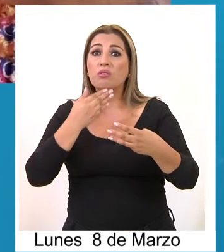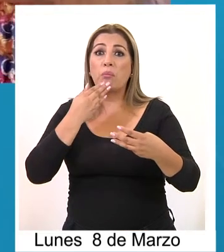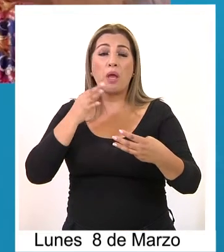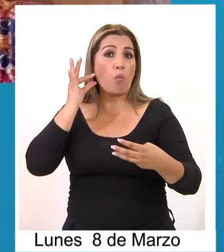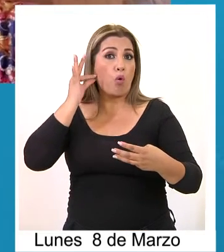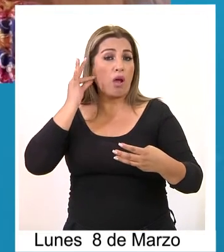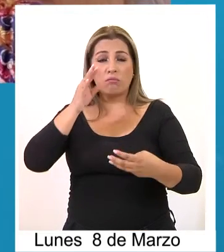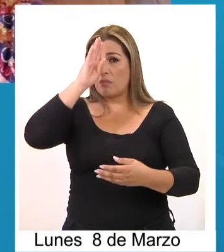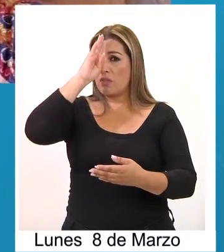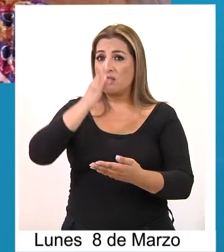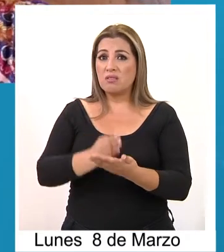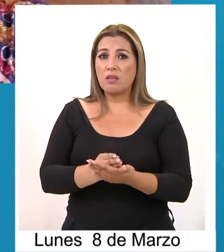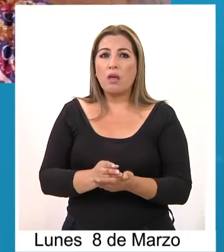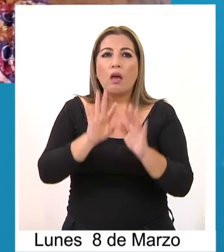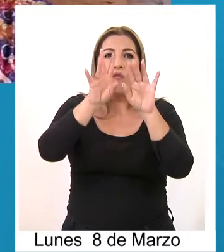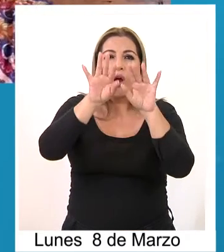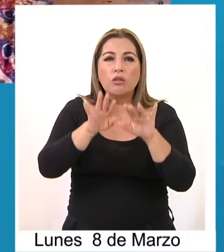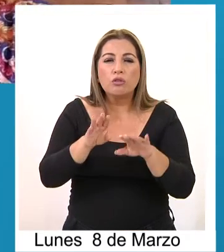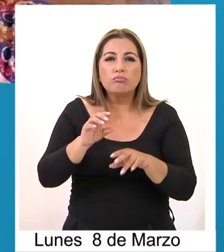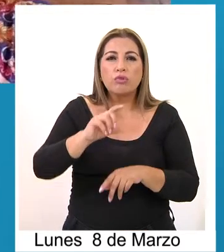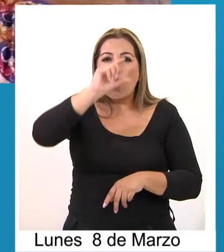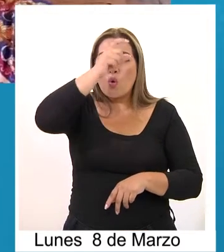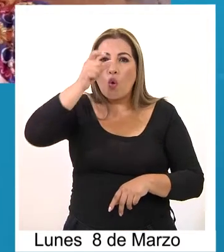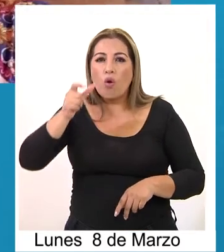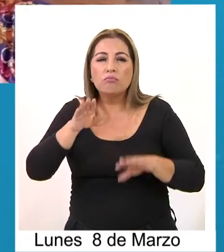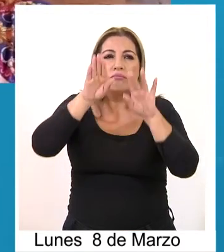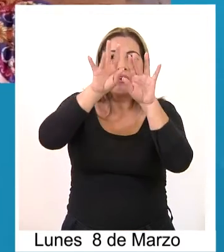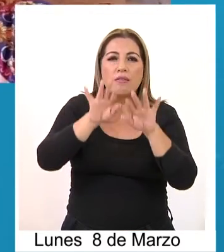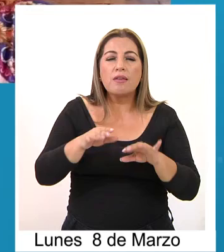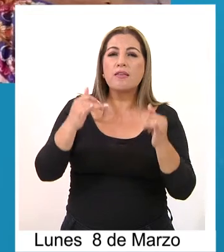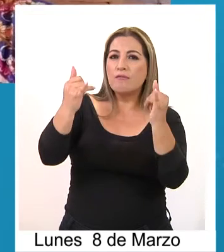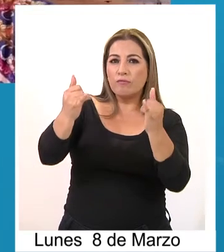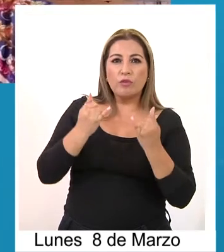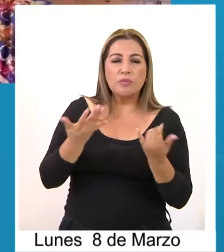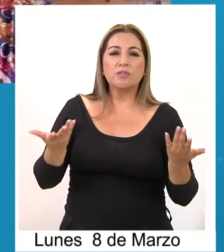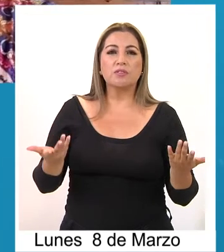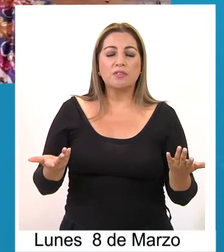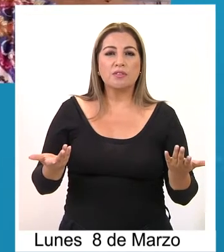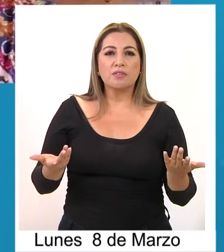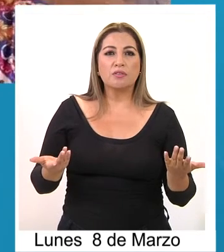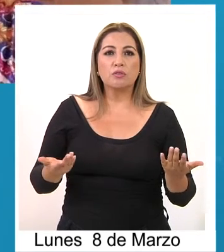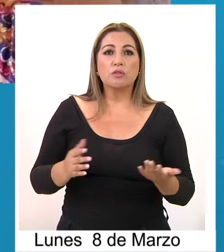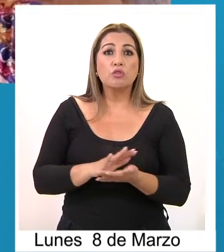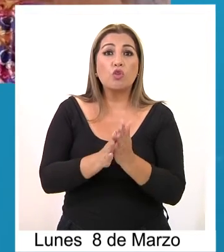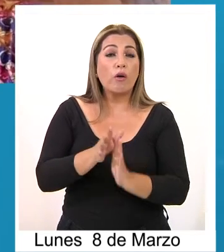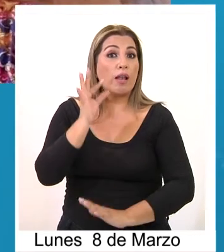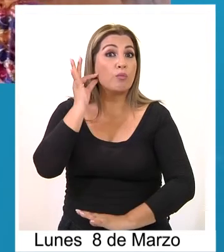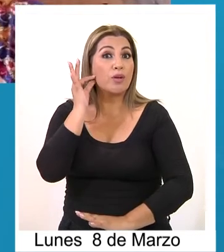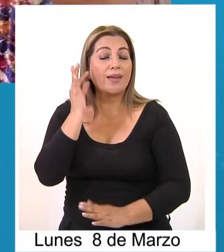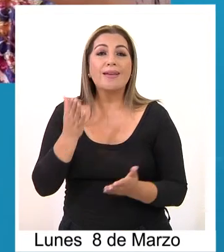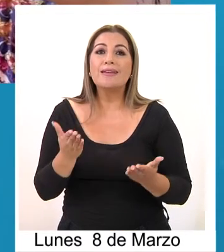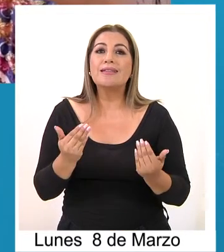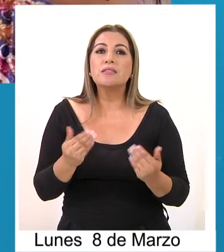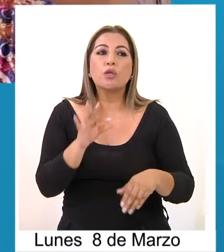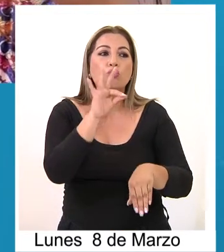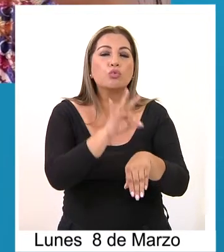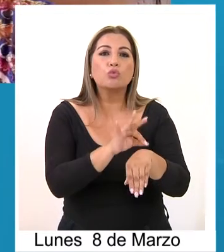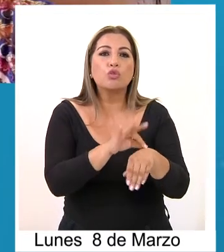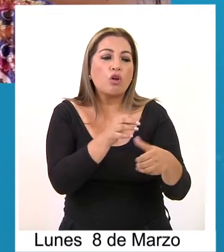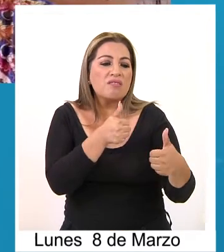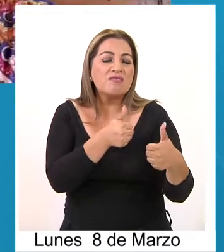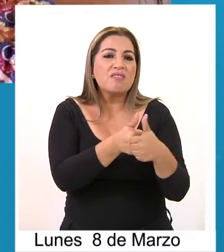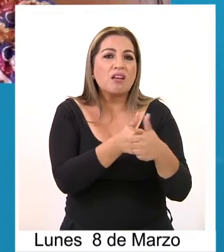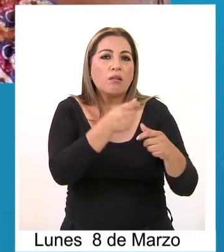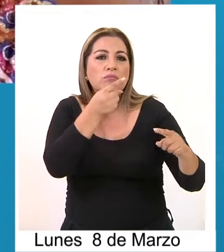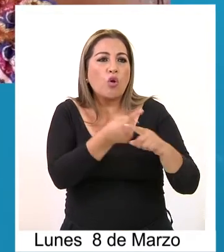ella misma, digamos, buscando información y por eso nos es tan importante transmitir esa información, porque no todas las mujeres tienen acceso a un médico tratante